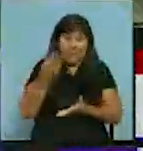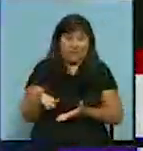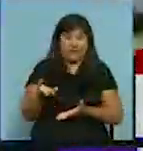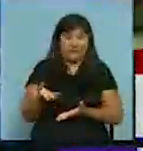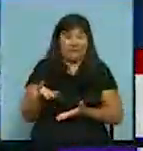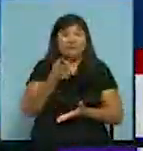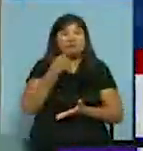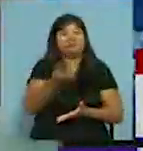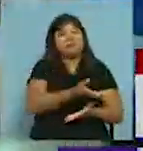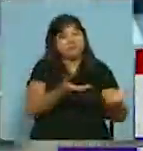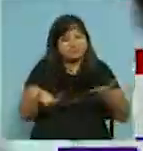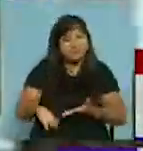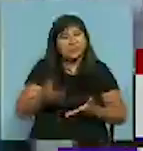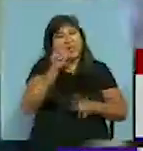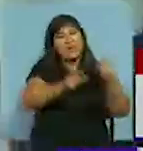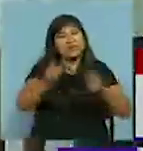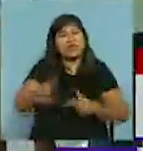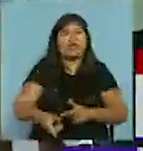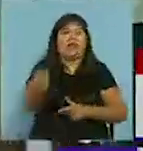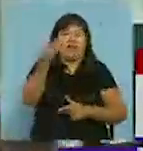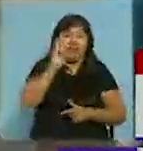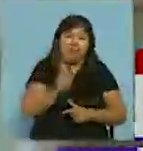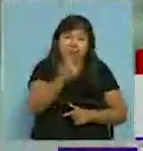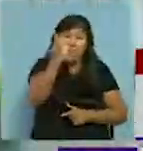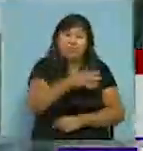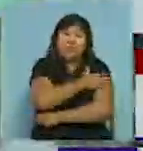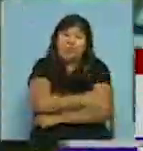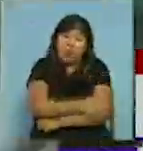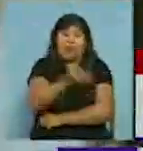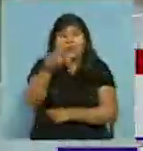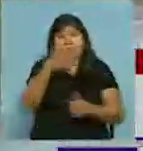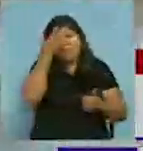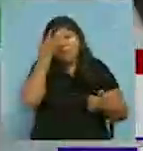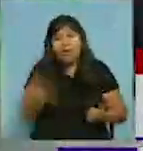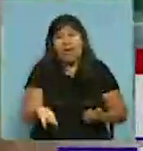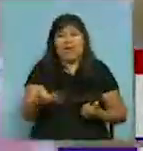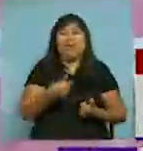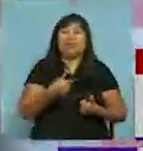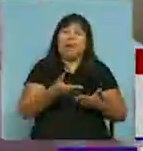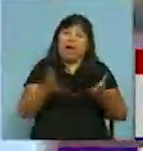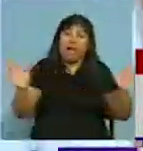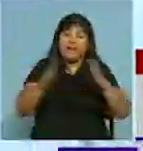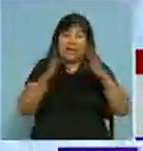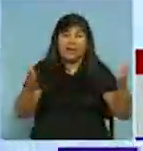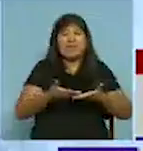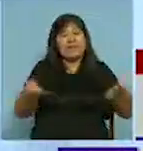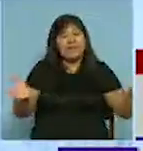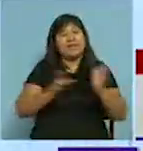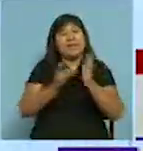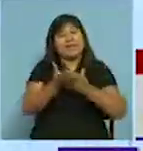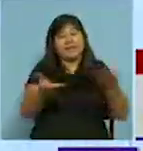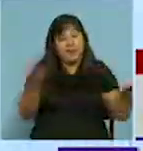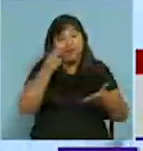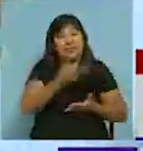vienen cada nosotros viene a nosotros en cada pobre y enfermo en cada familia sin vivienda en cada hermano necesitado